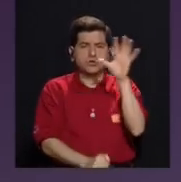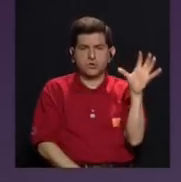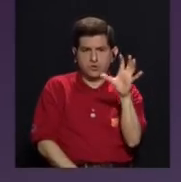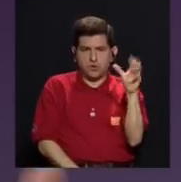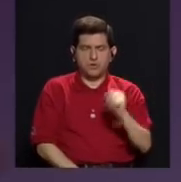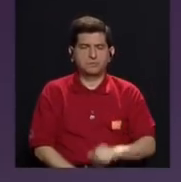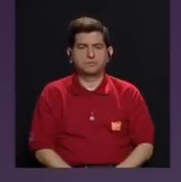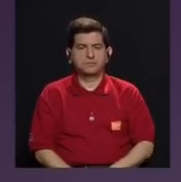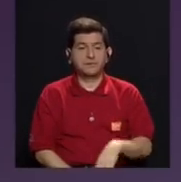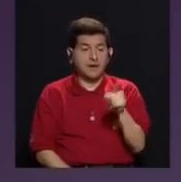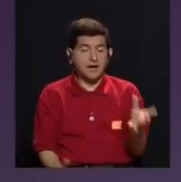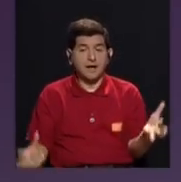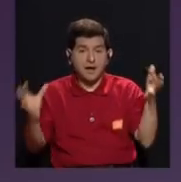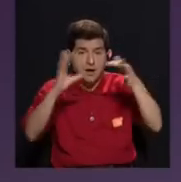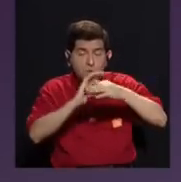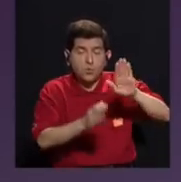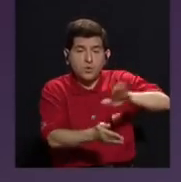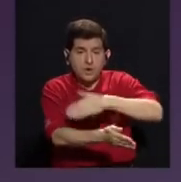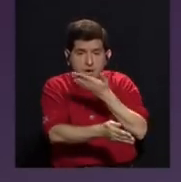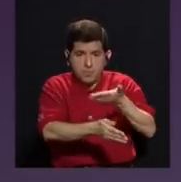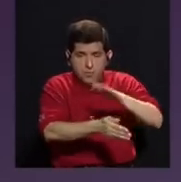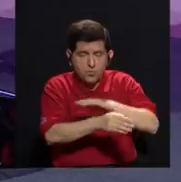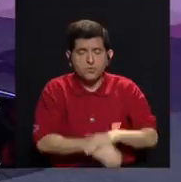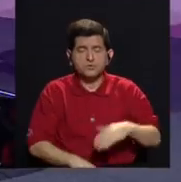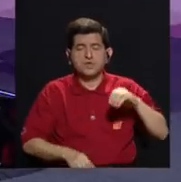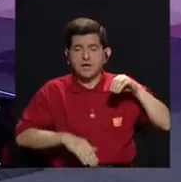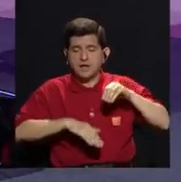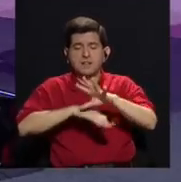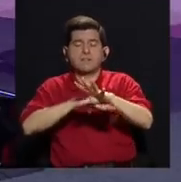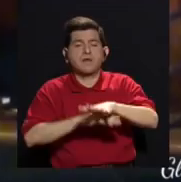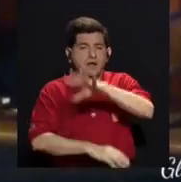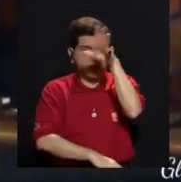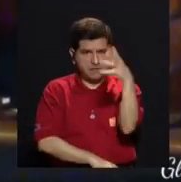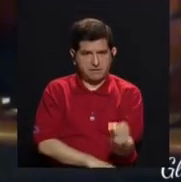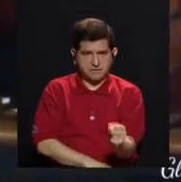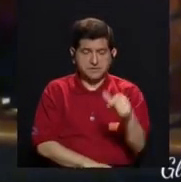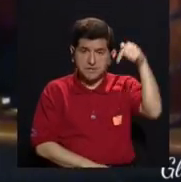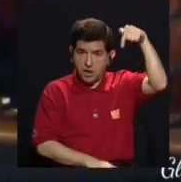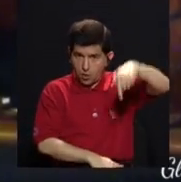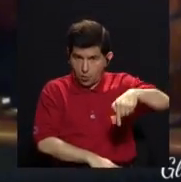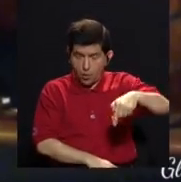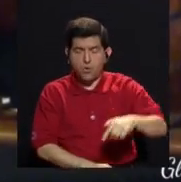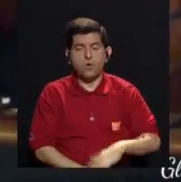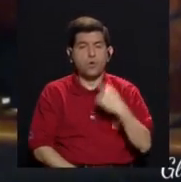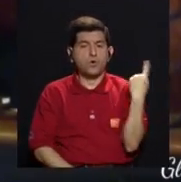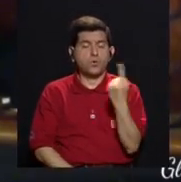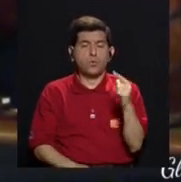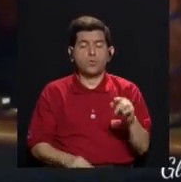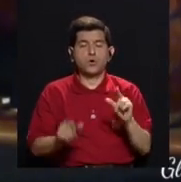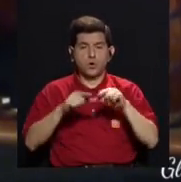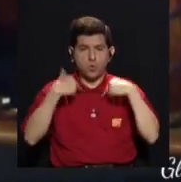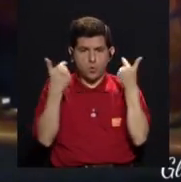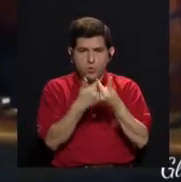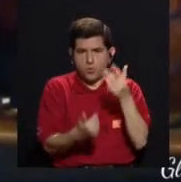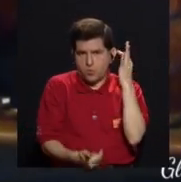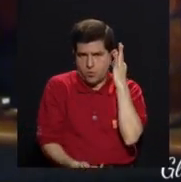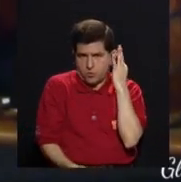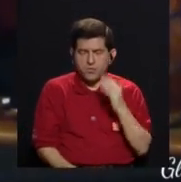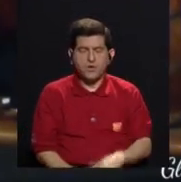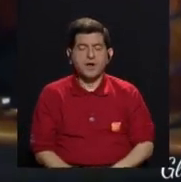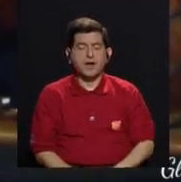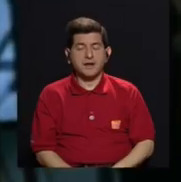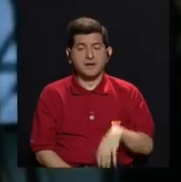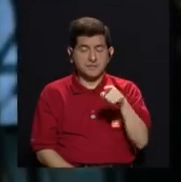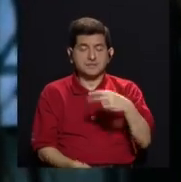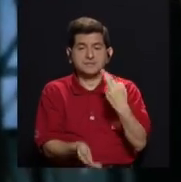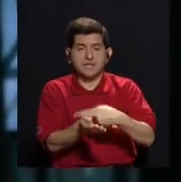para unir las músicas propias públicas y ellas hoy por hoy es el único grupo femenil que hay en puerto rico-